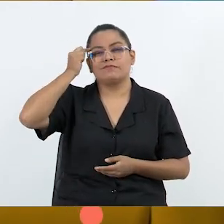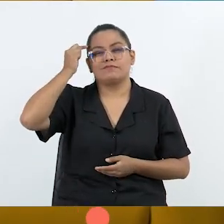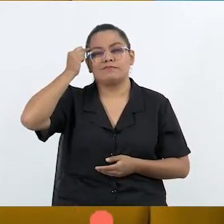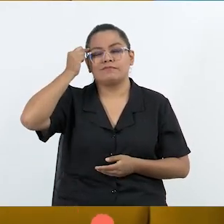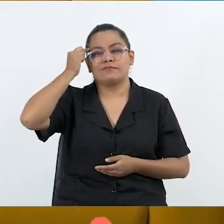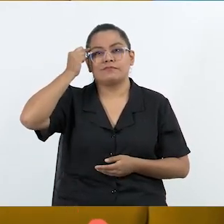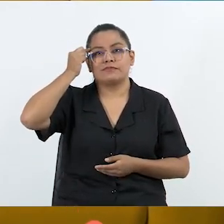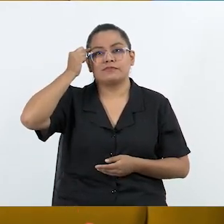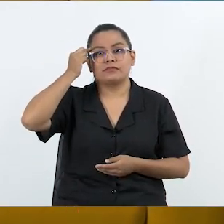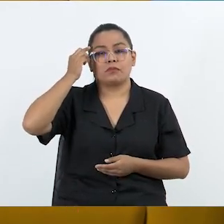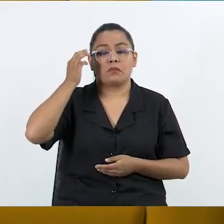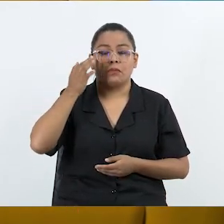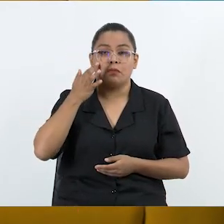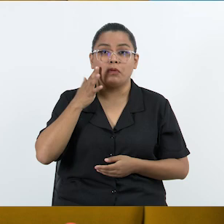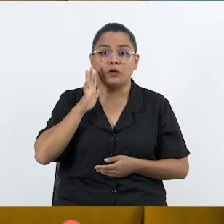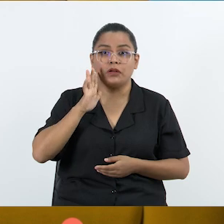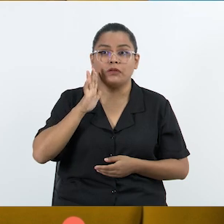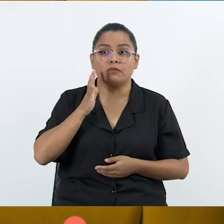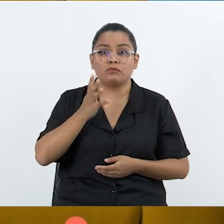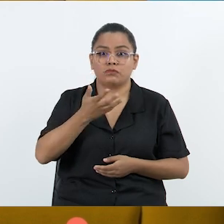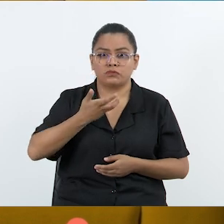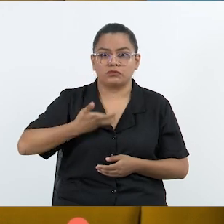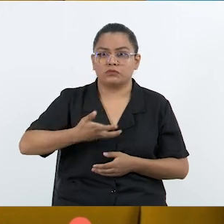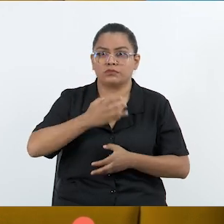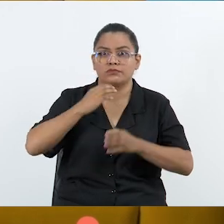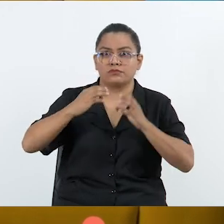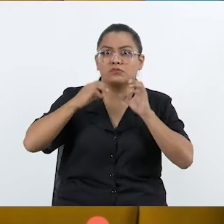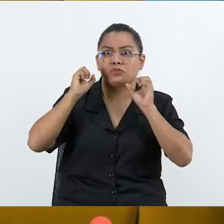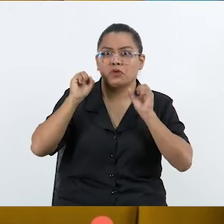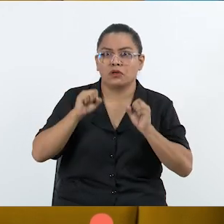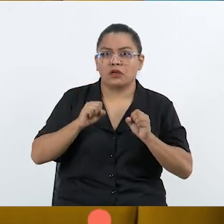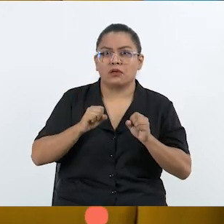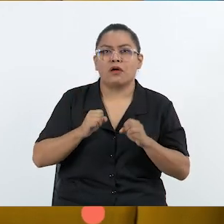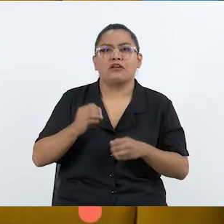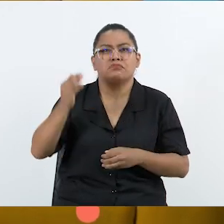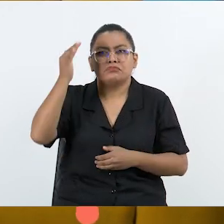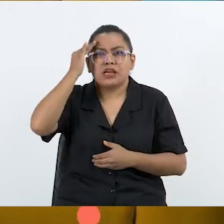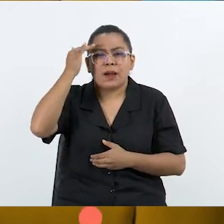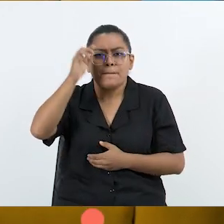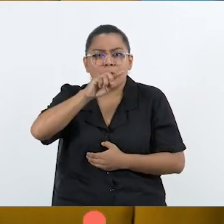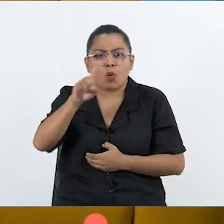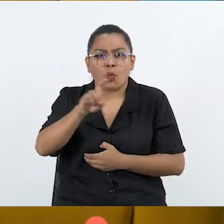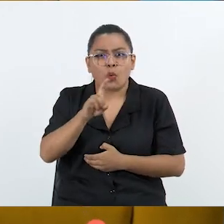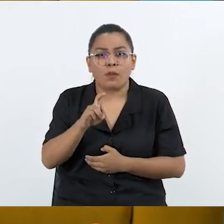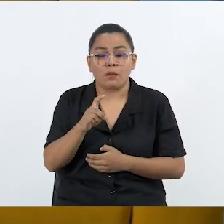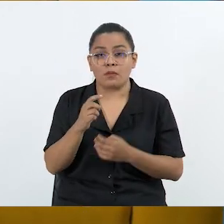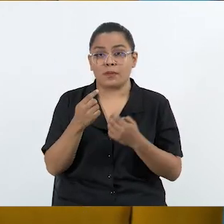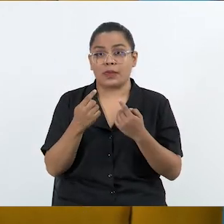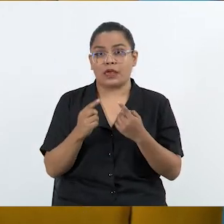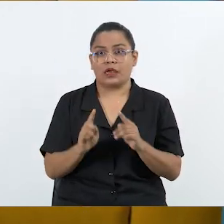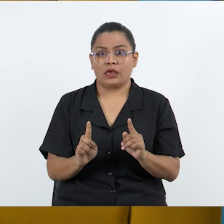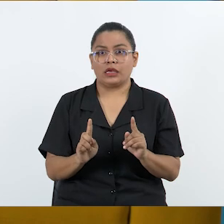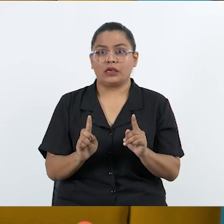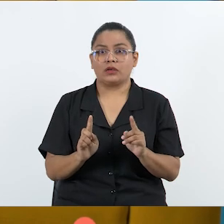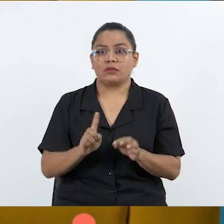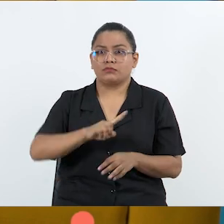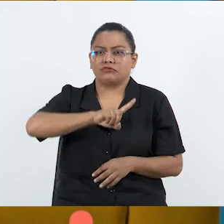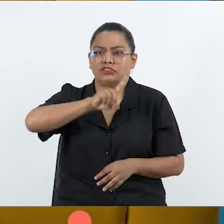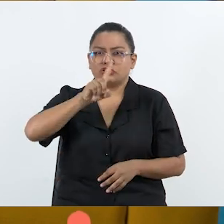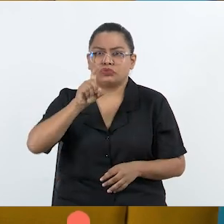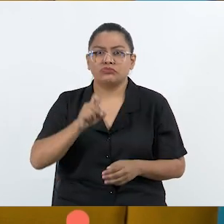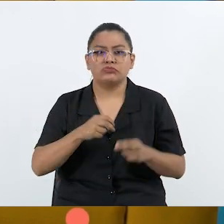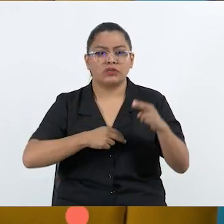Podríamos pensar que ya que todos podemos comunicarnos, todos sabemos hacer preguntas, pero preguntar